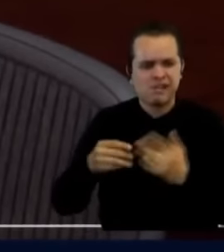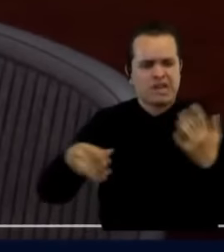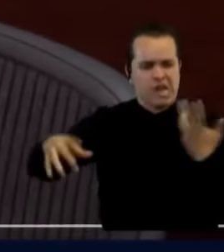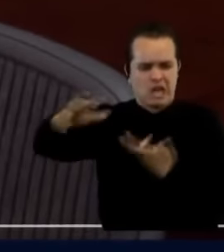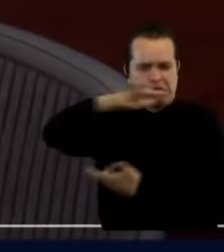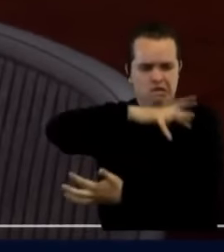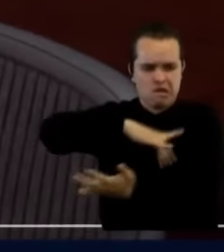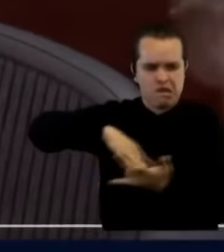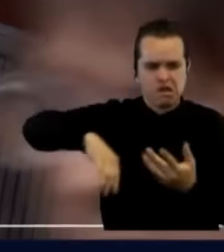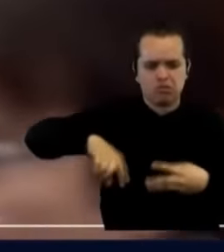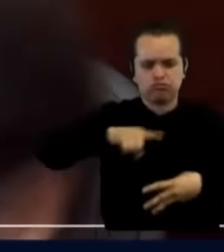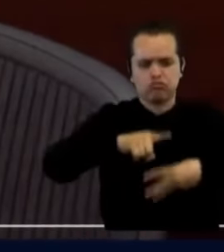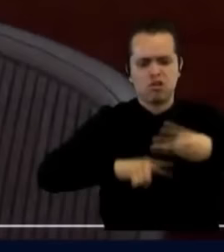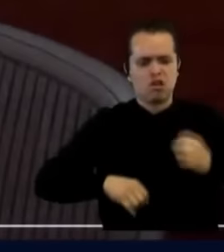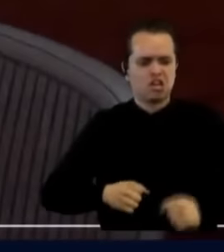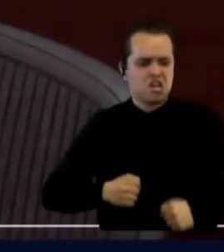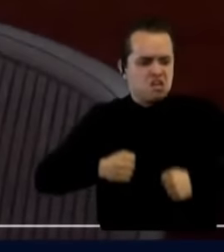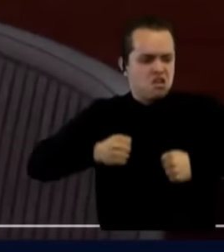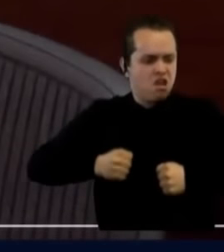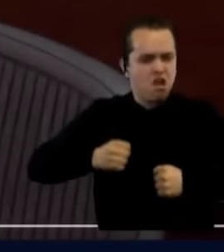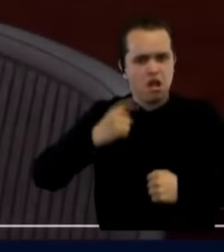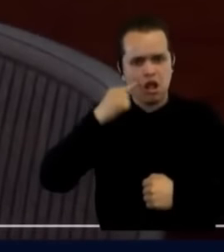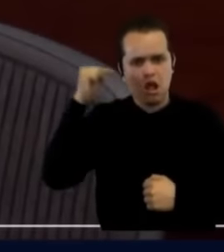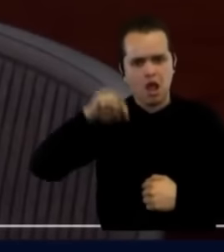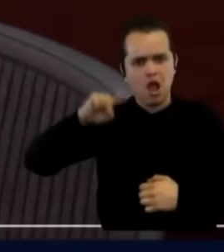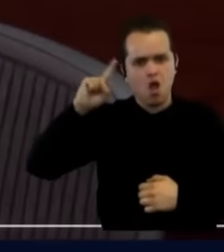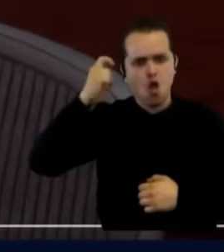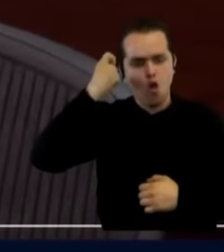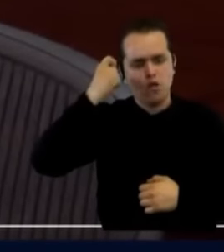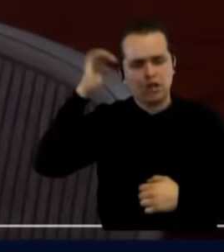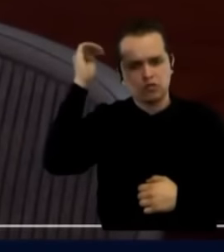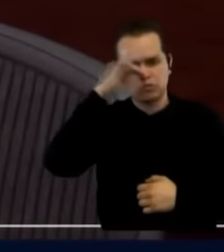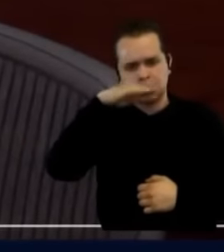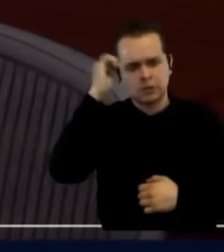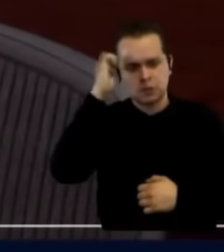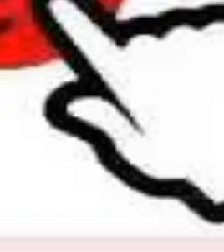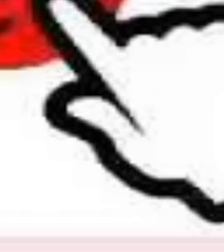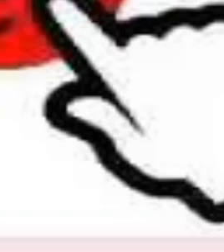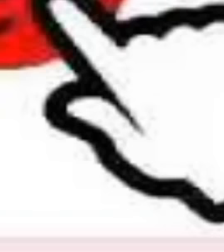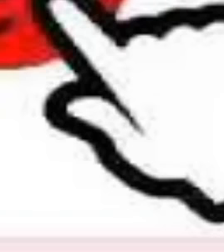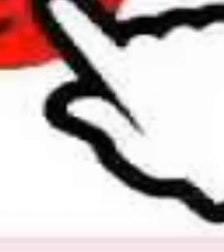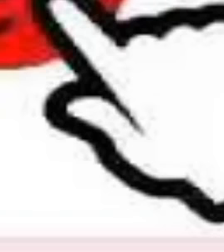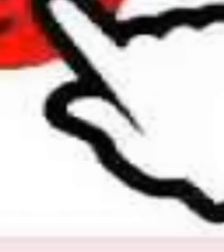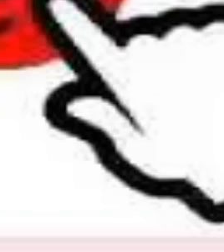desastre los tres mosqueteros de este gobierno de Gustavo Petro!